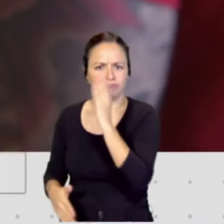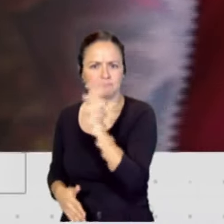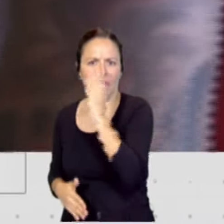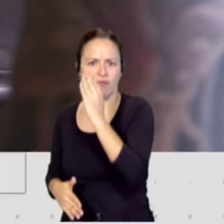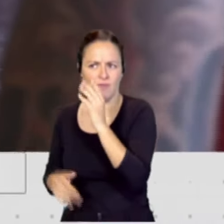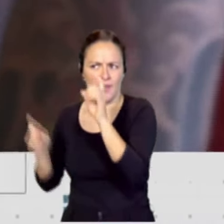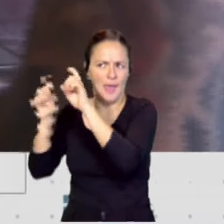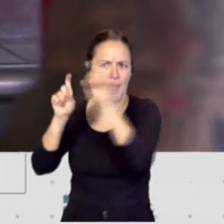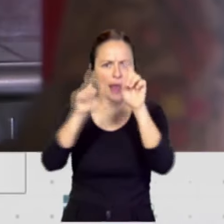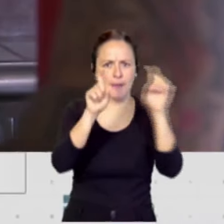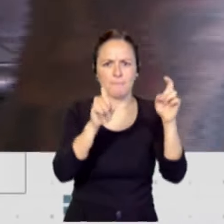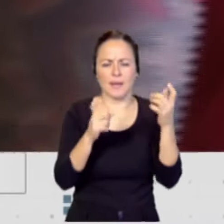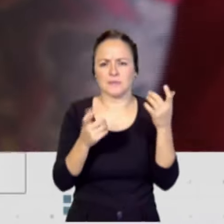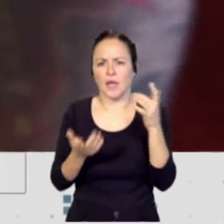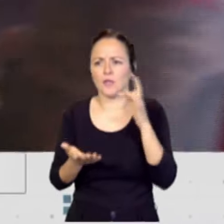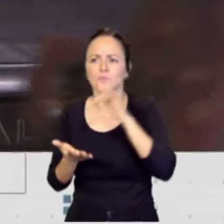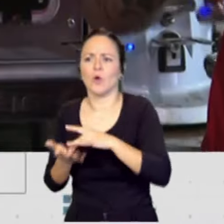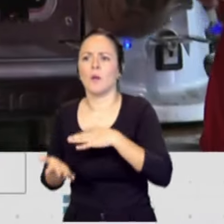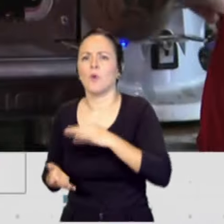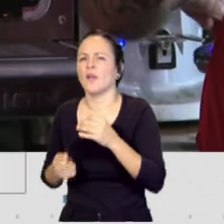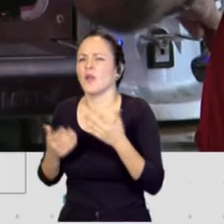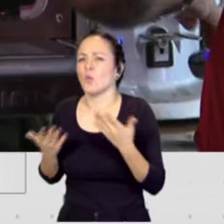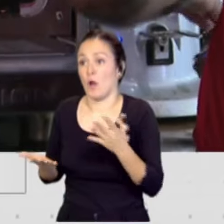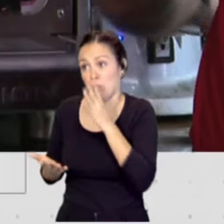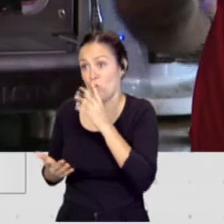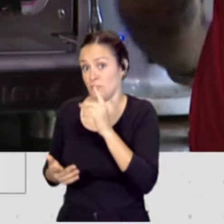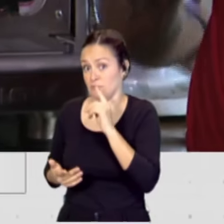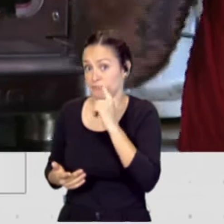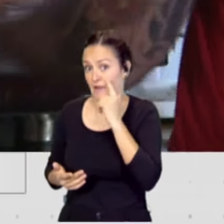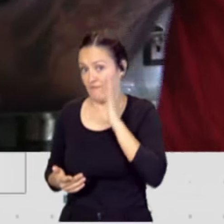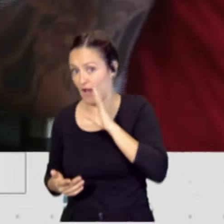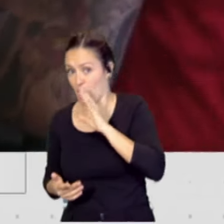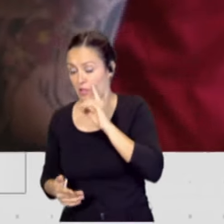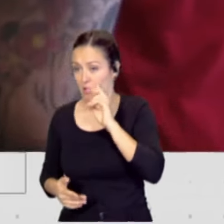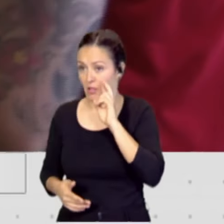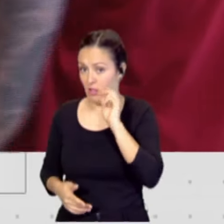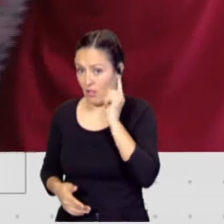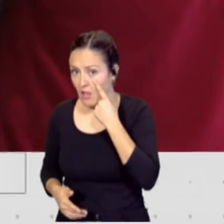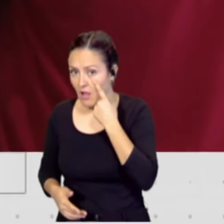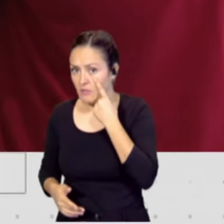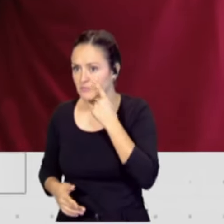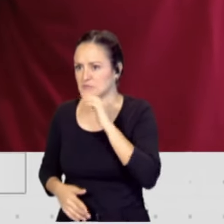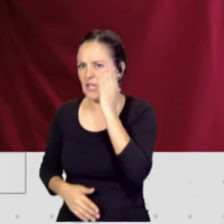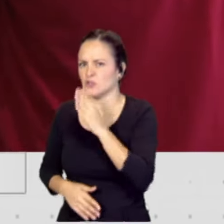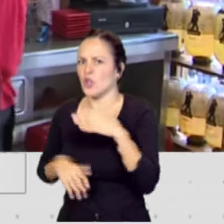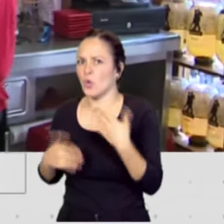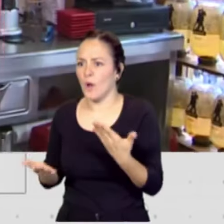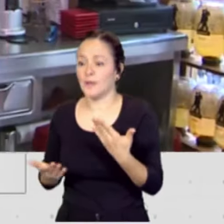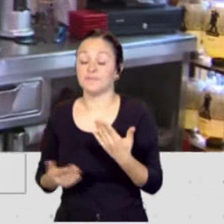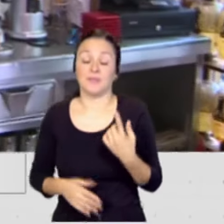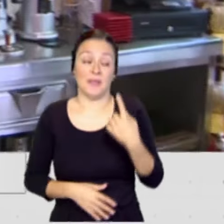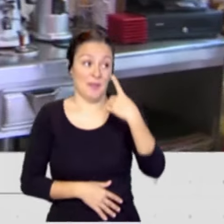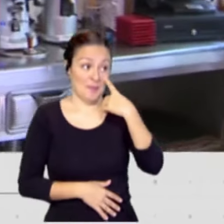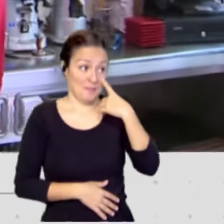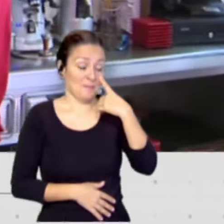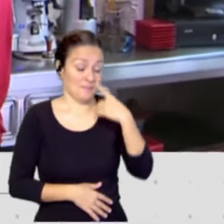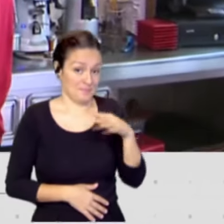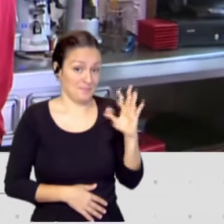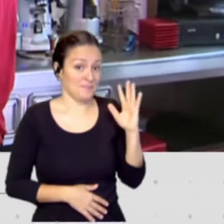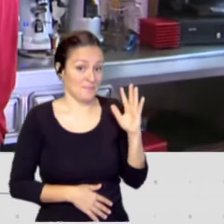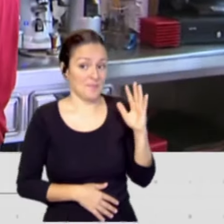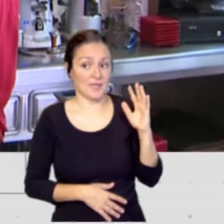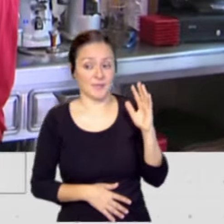empresas Eh Pues en las que se detectan esas irregularidades estos fraudes Pues mira Antonio eh